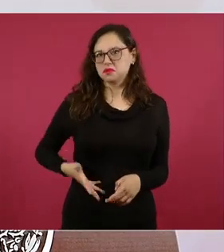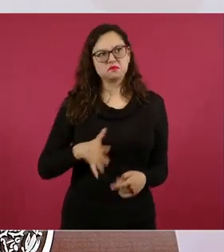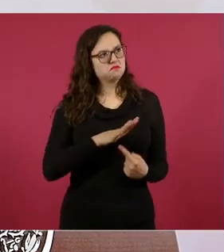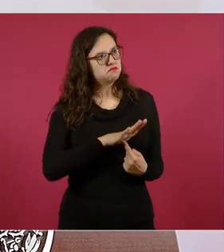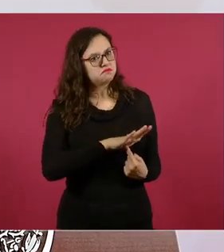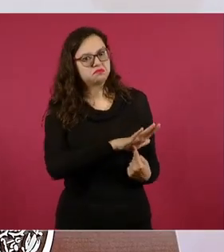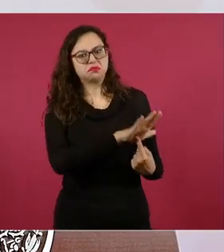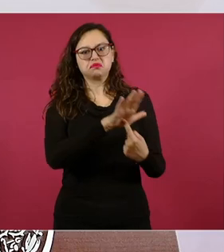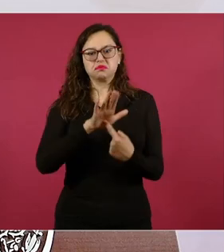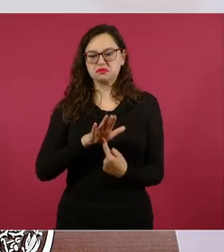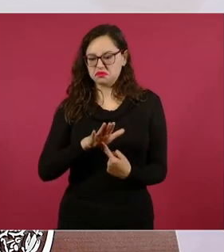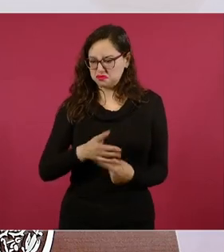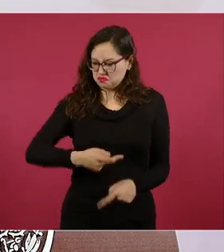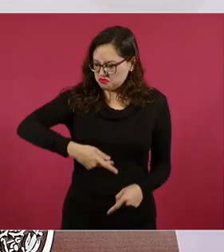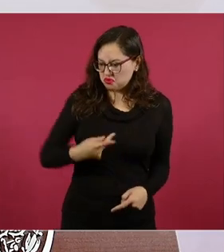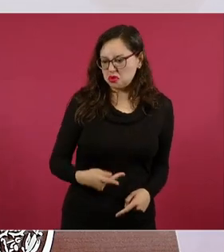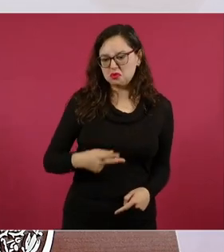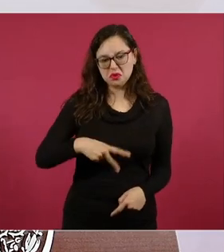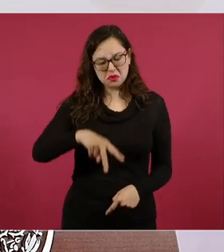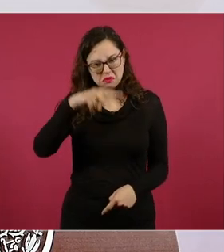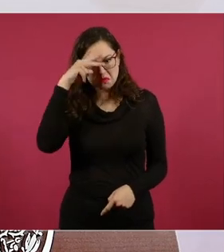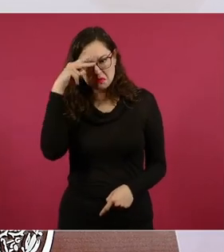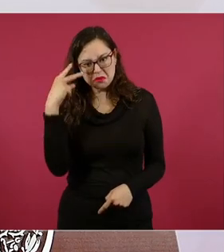de ser mexicano.